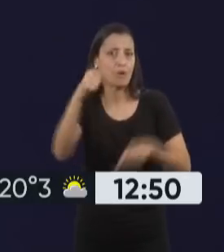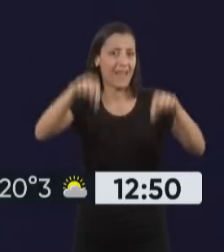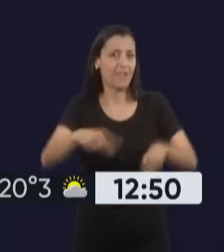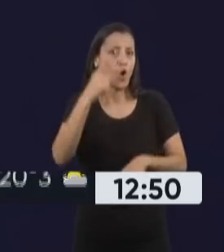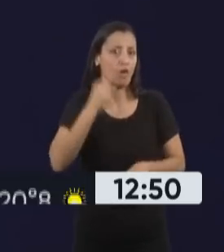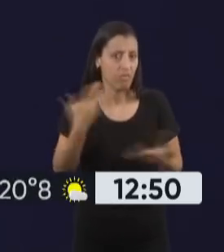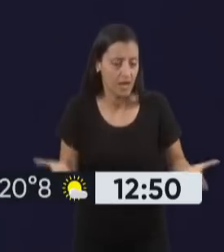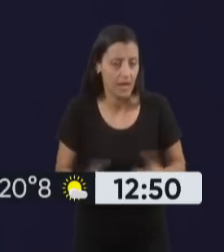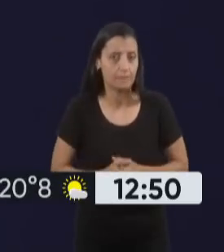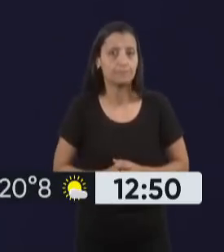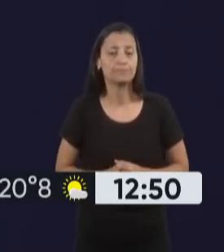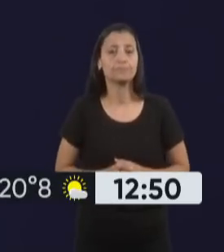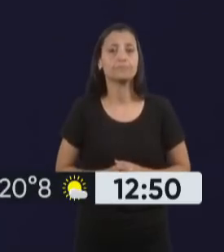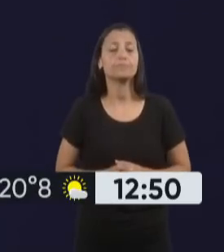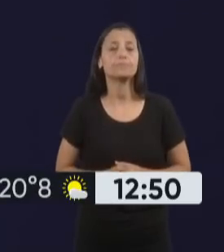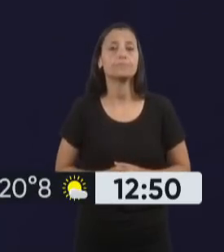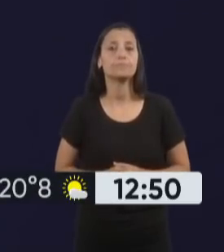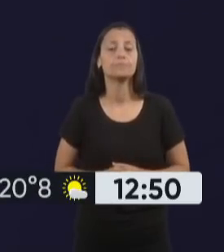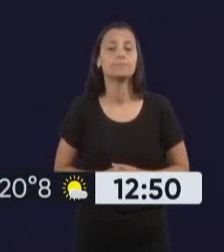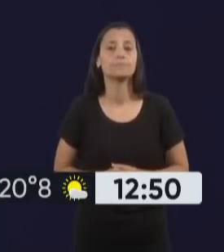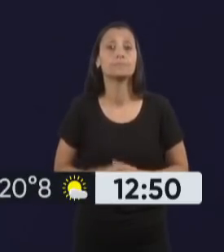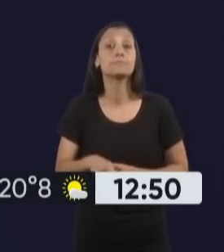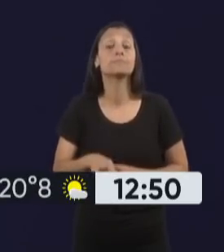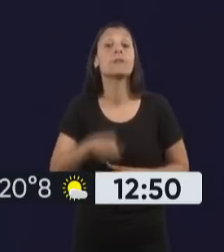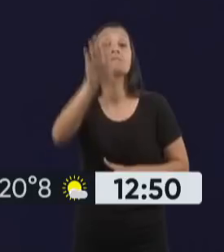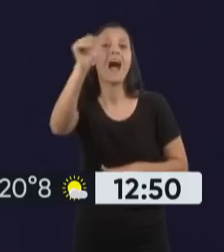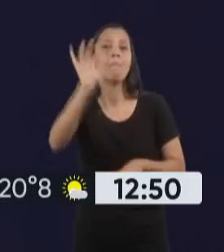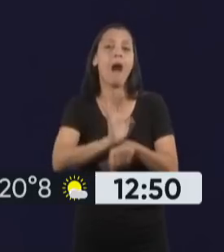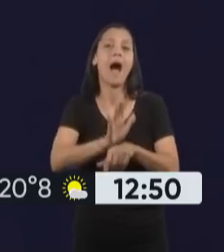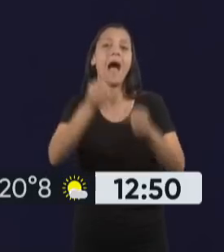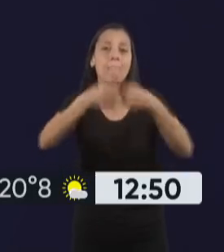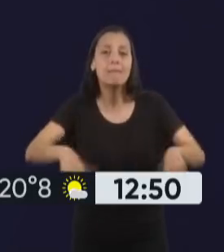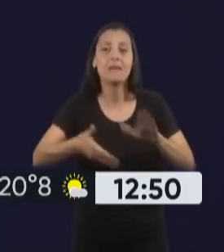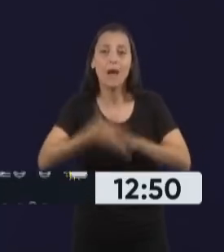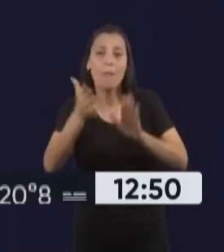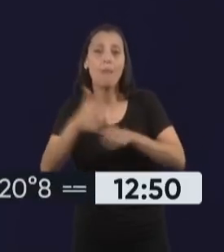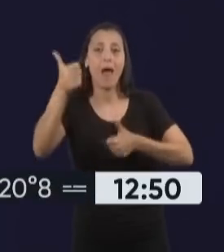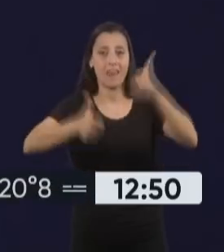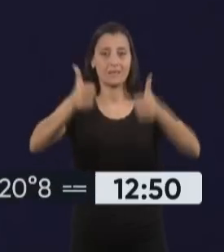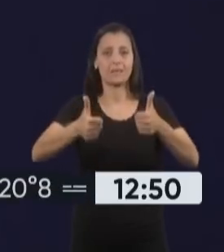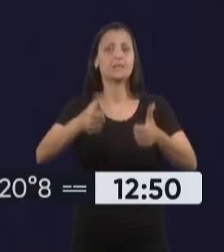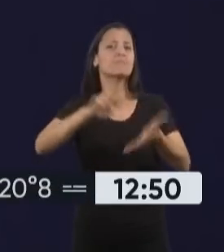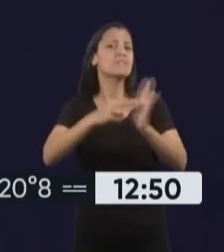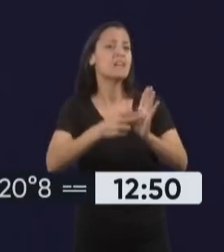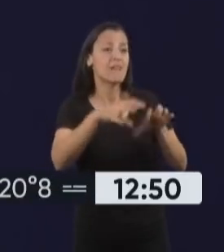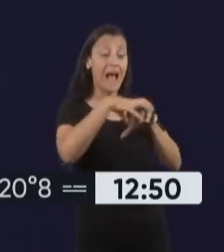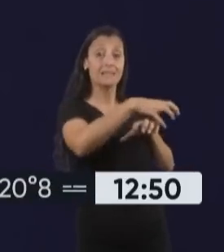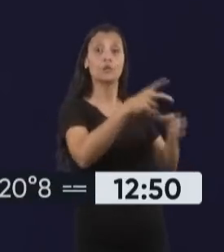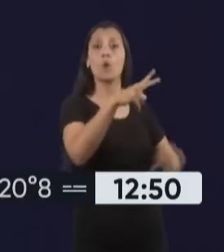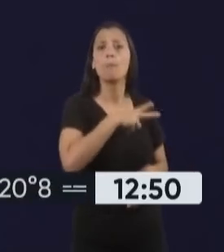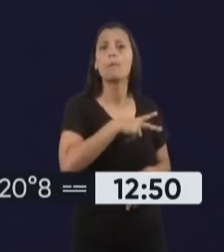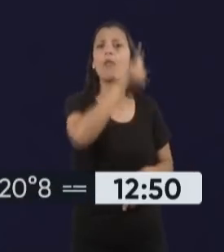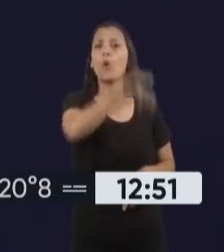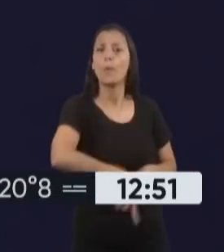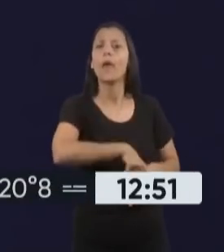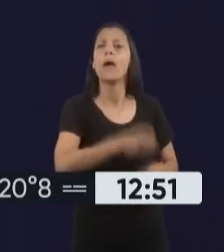relevantes que tiene este llamado a licitación. Esto significa que el sector privado va a encontrar mejores mecanismos para